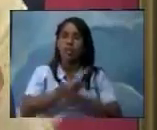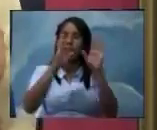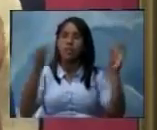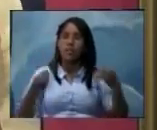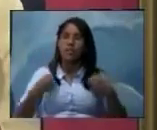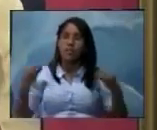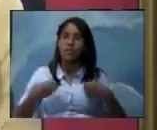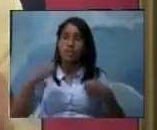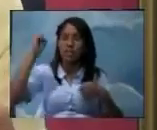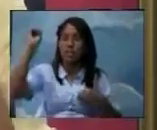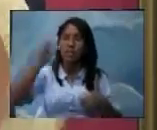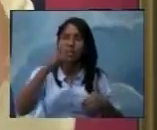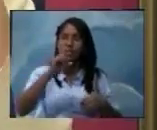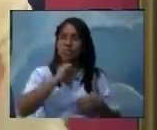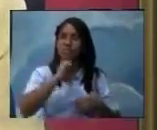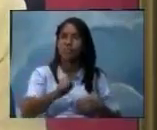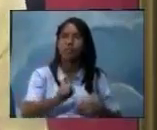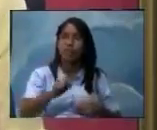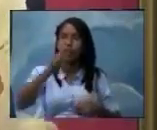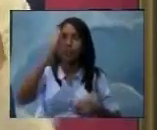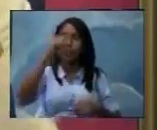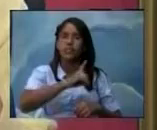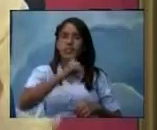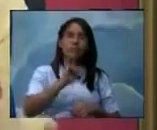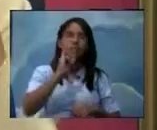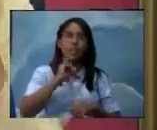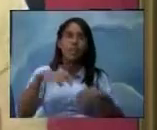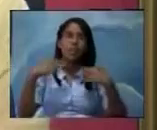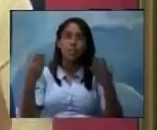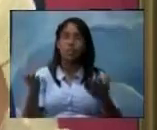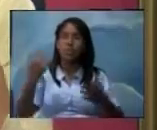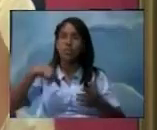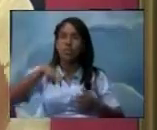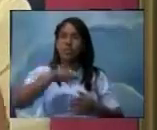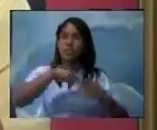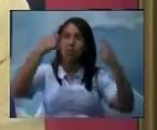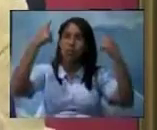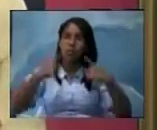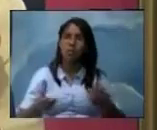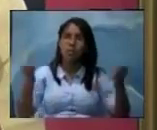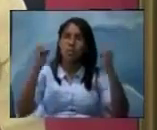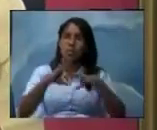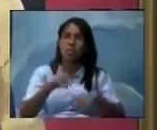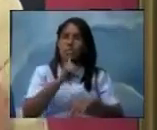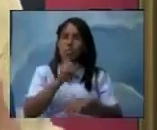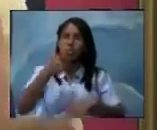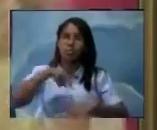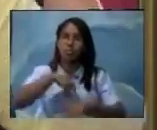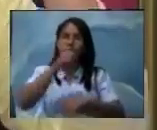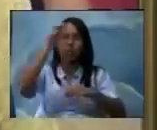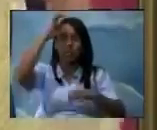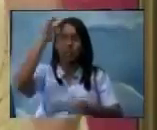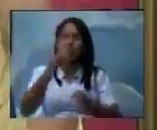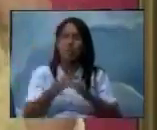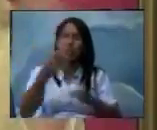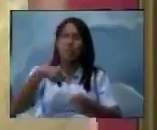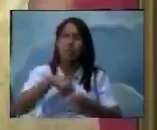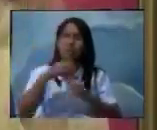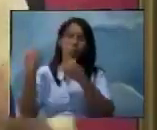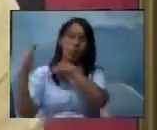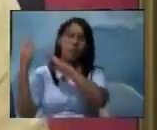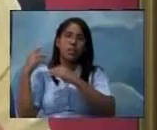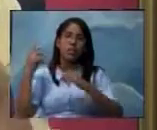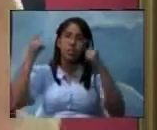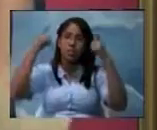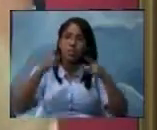el que habita en luz inaccesible, ese es el Dios de Israel, en el cual nosotros hemos depositado no solo nuestra fe, sino nuestro